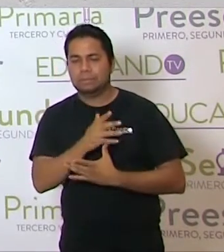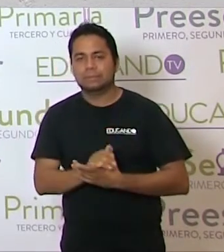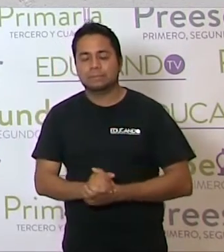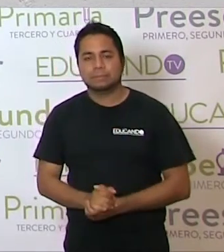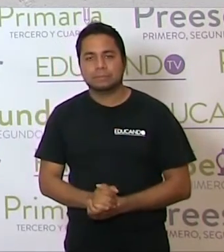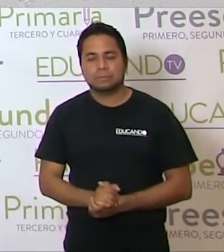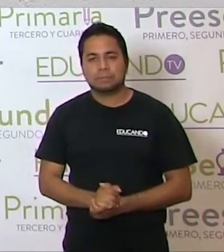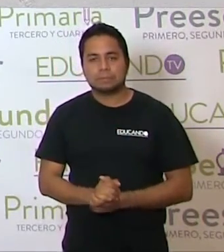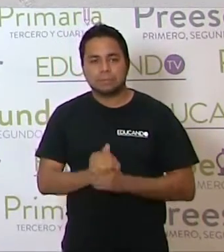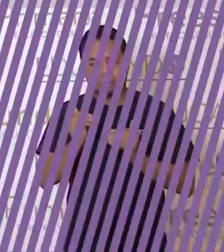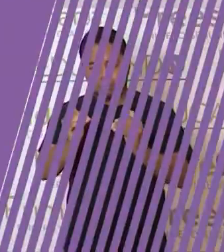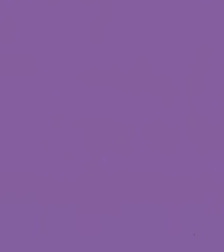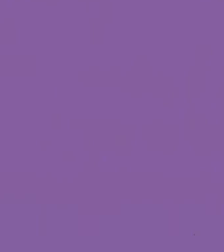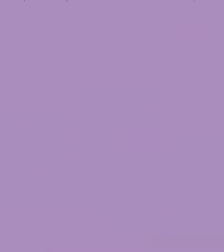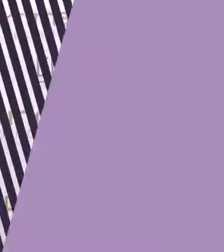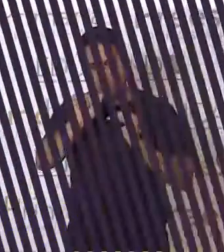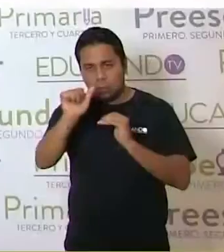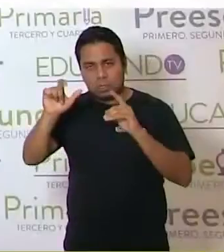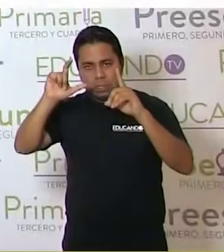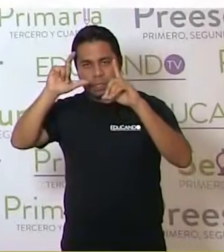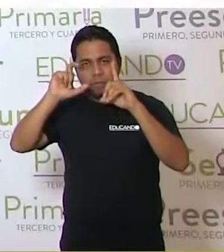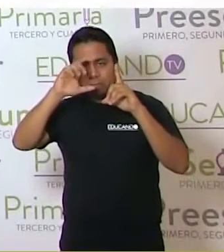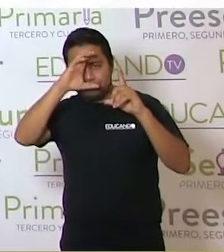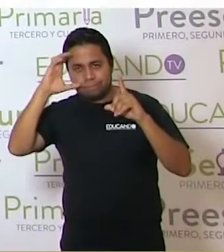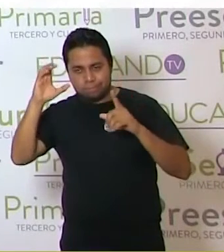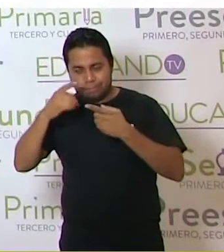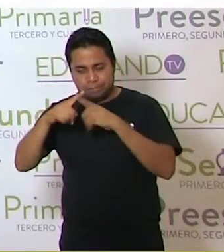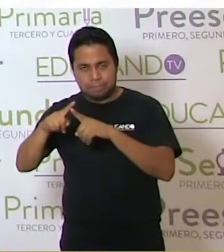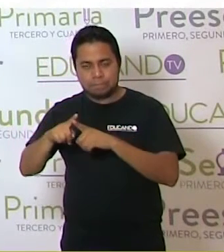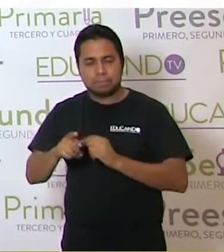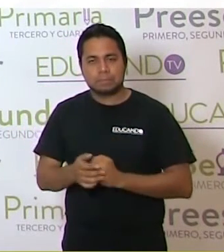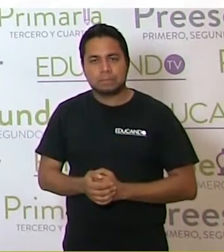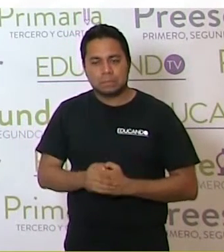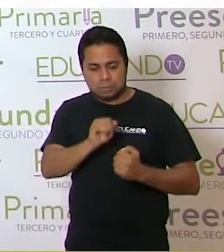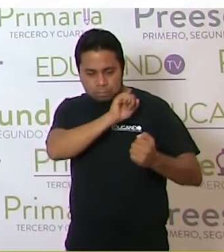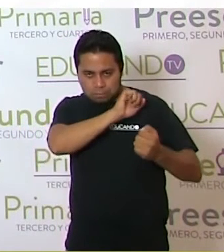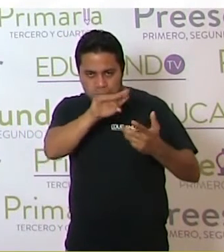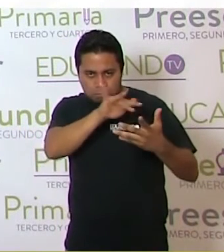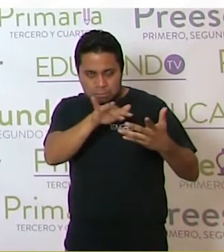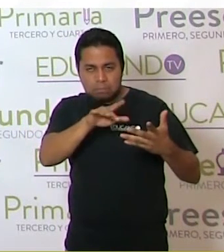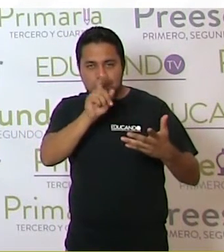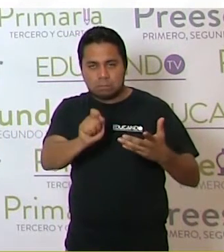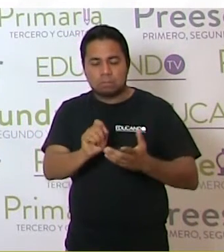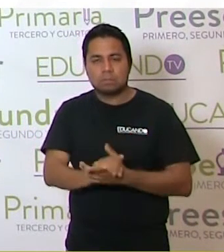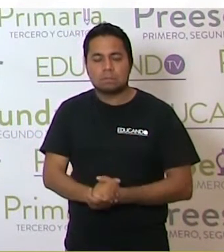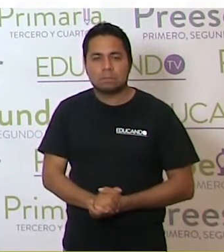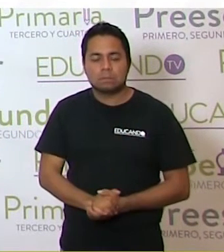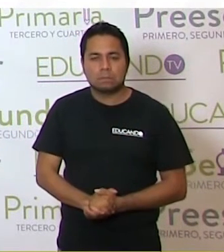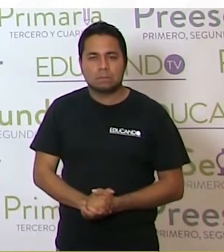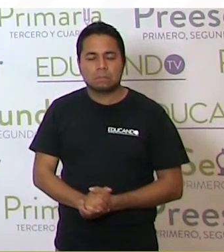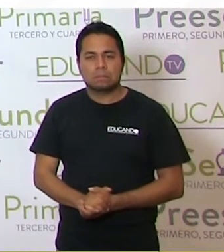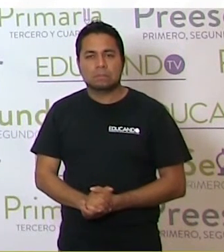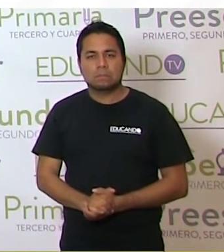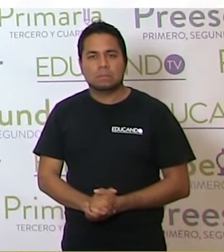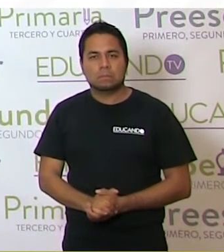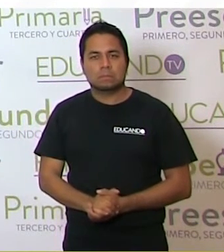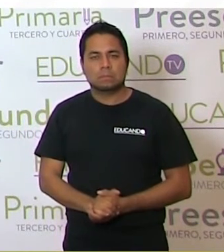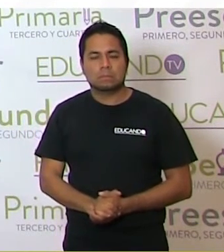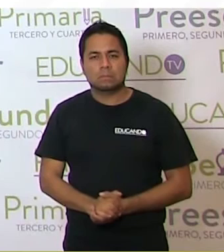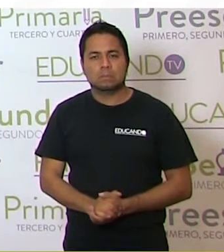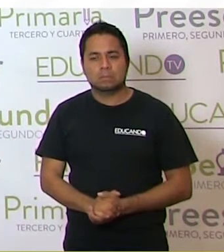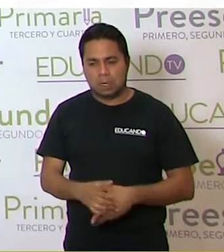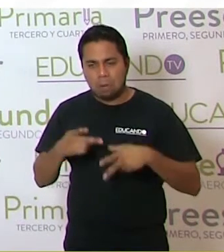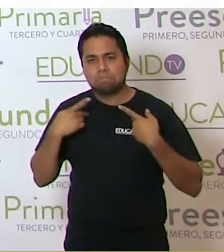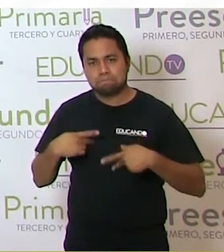pasamos a la siguiente imagen el siguiente texto dice simpatizantes de los cultivos